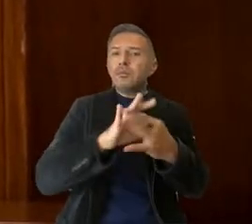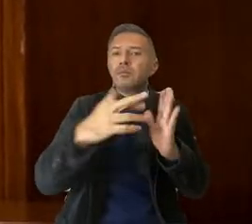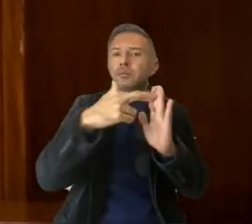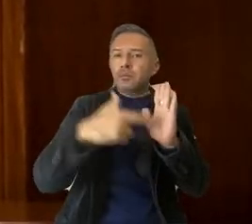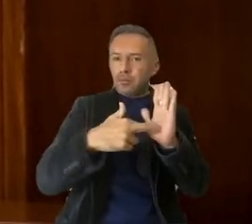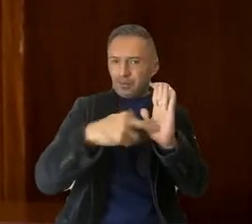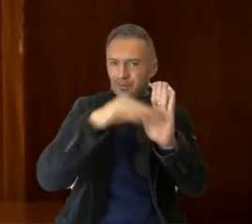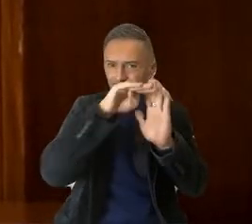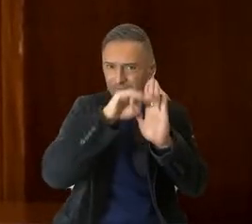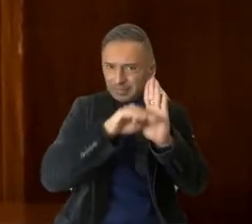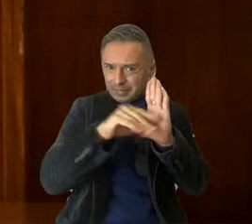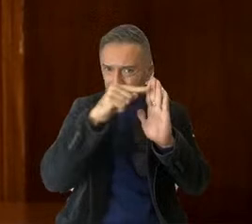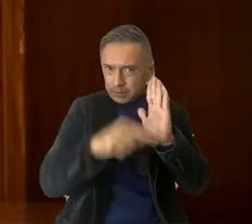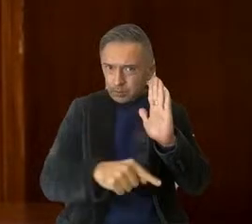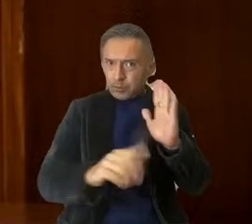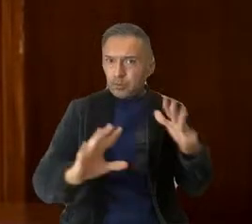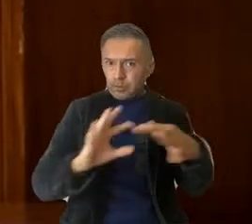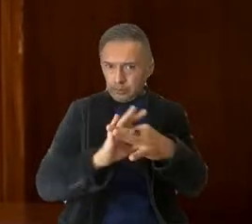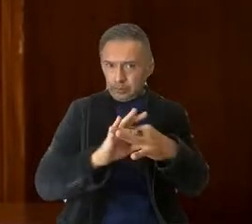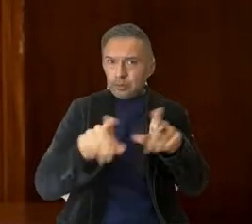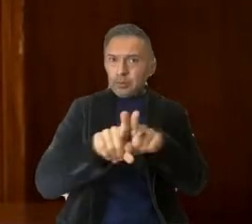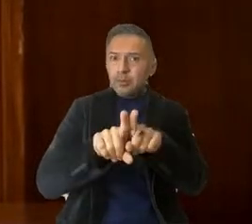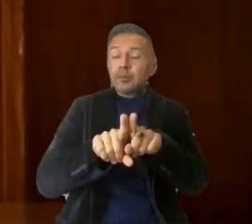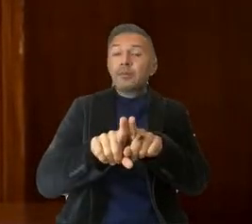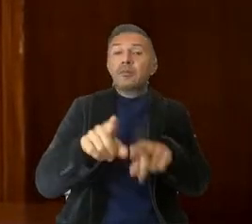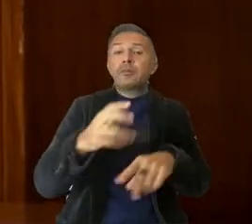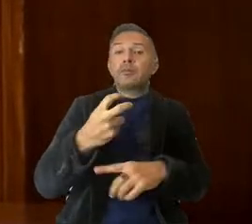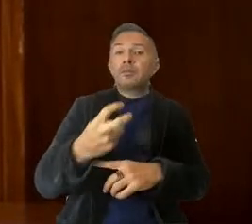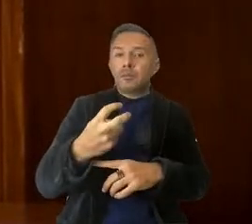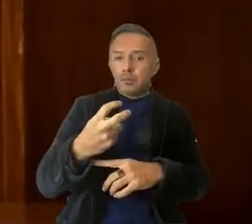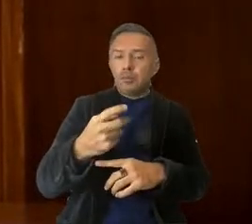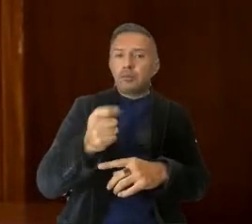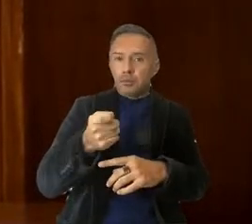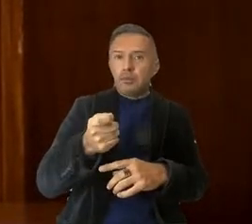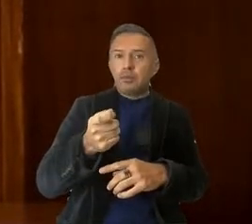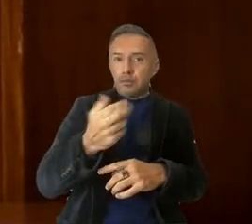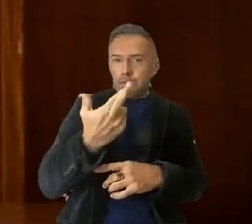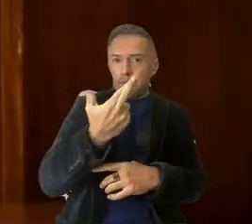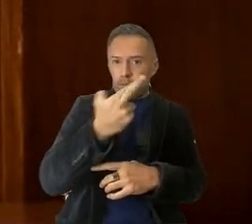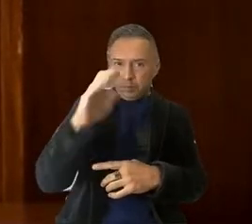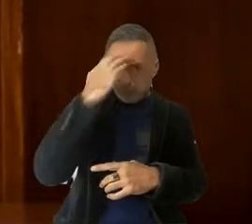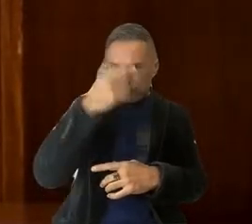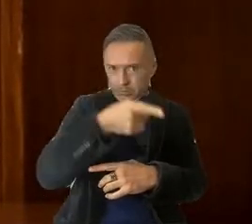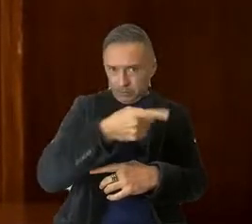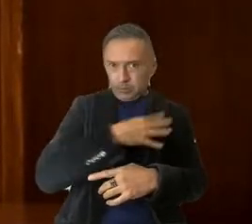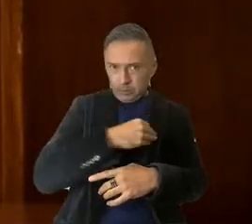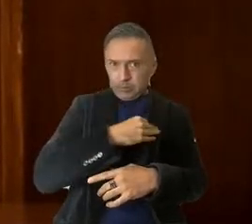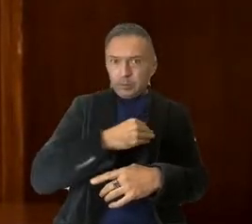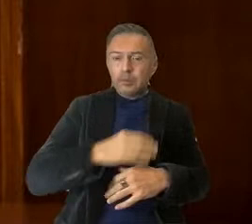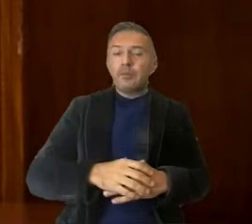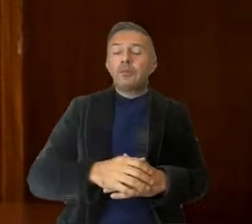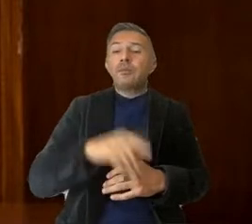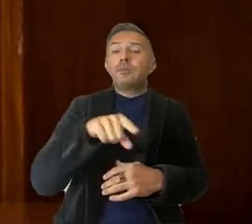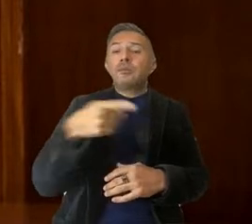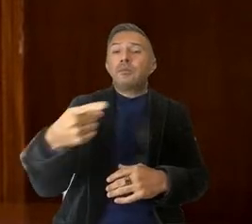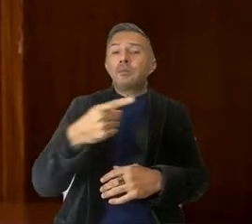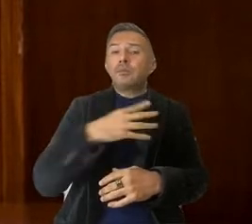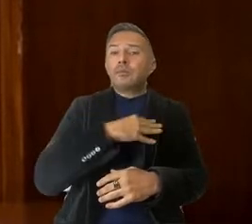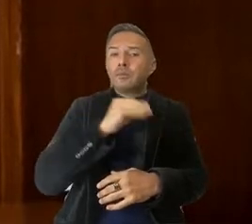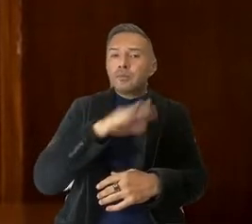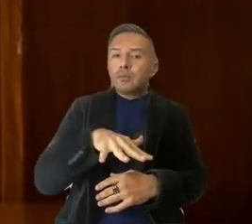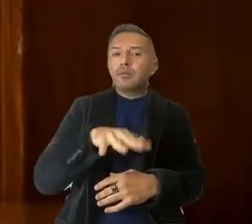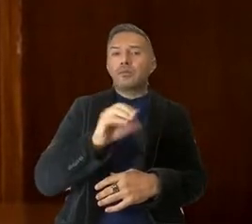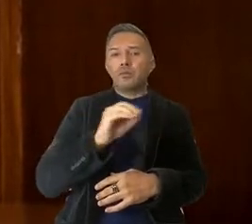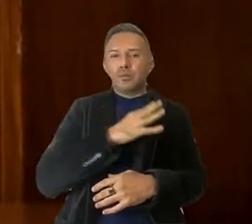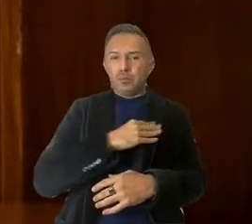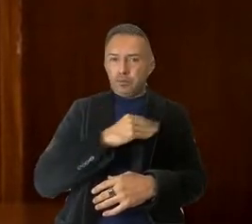anteriores. Esta sustituirá los efectos de reconocimiento. Por lo que hace el reconocimiento de la hija o hijo, después